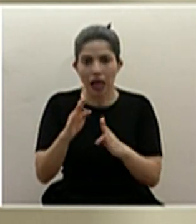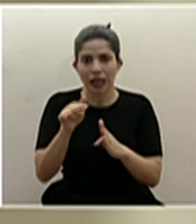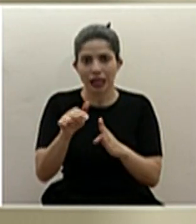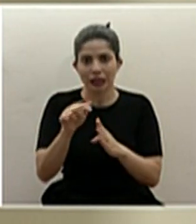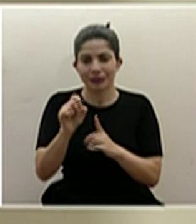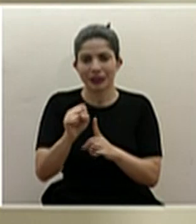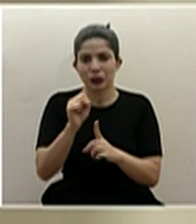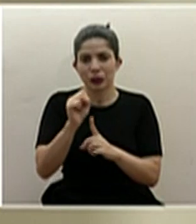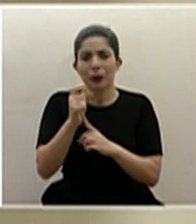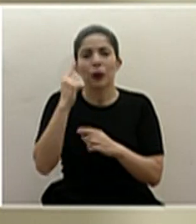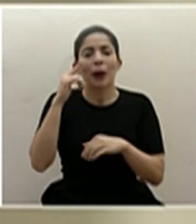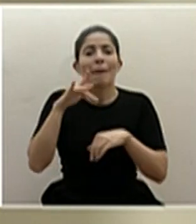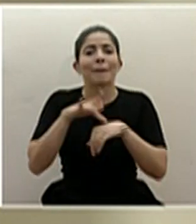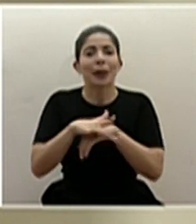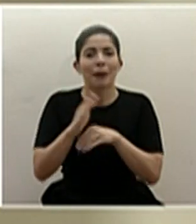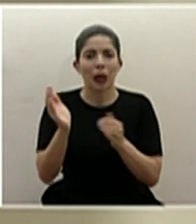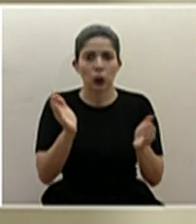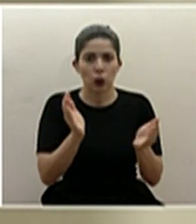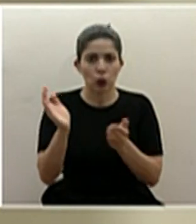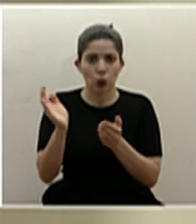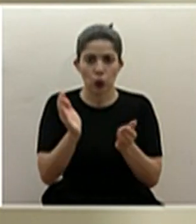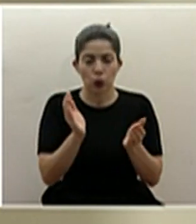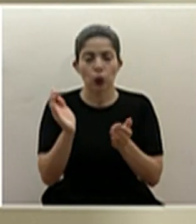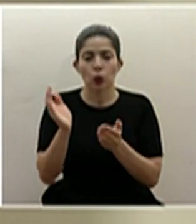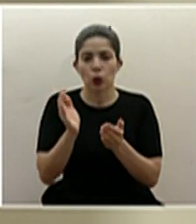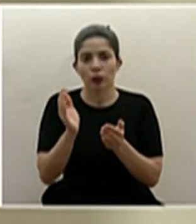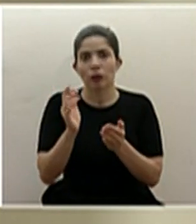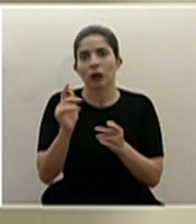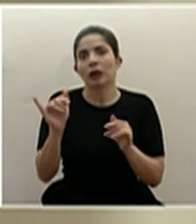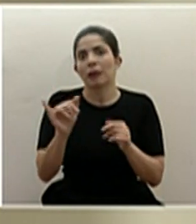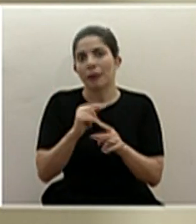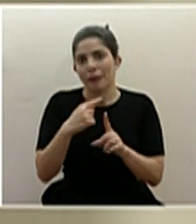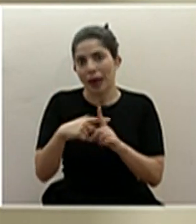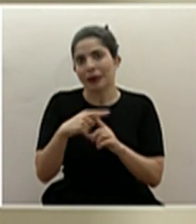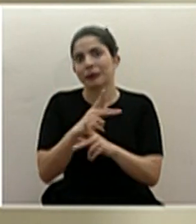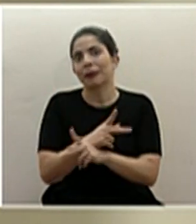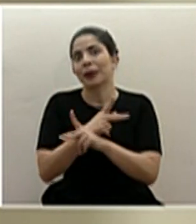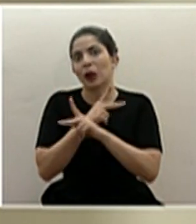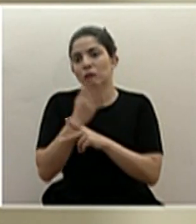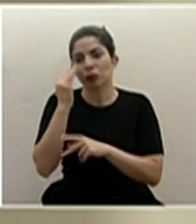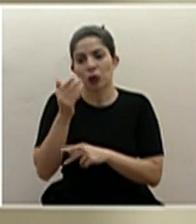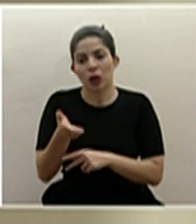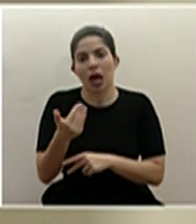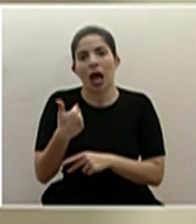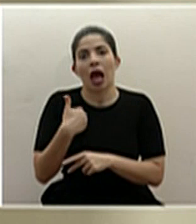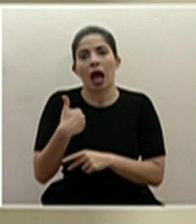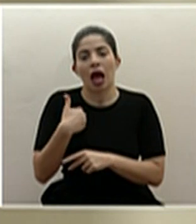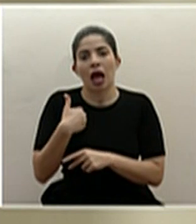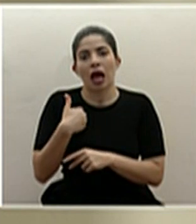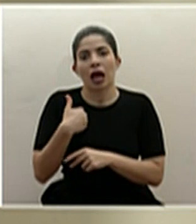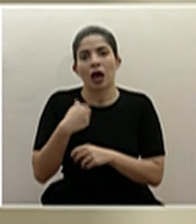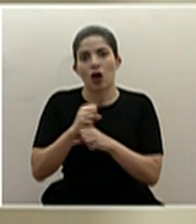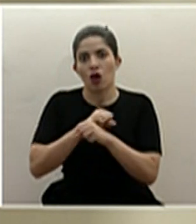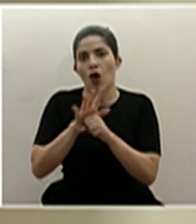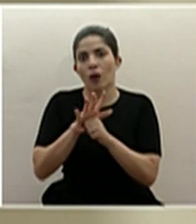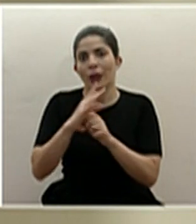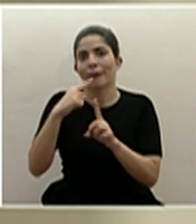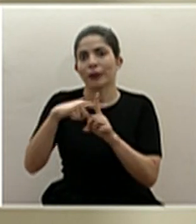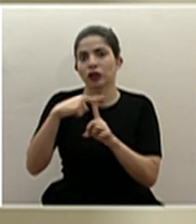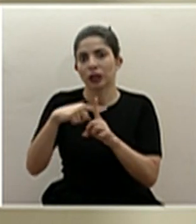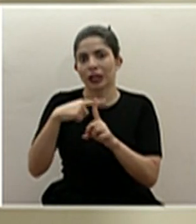condición principalmente de prematuridad, pues obviamente tomando la precaución de que sale con COVID